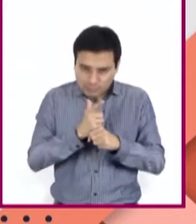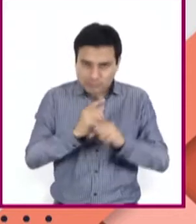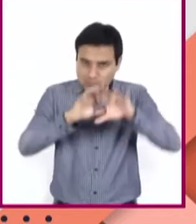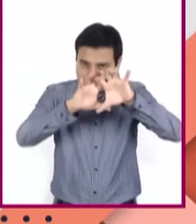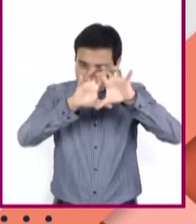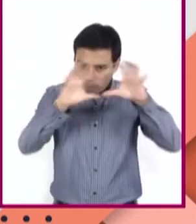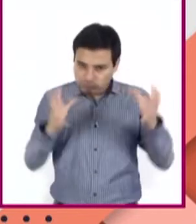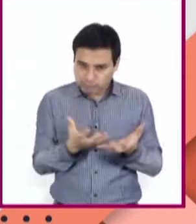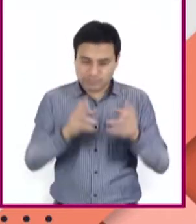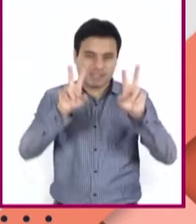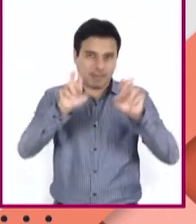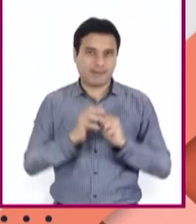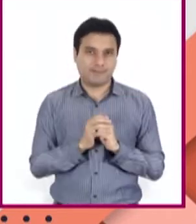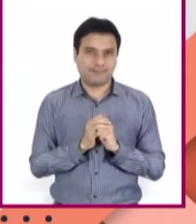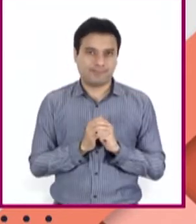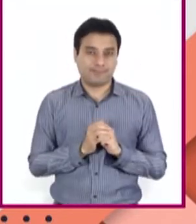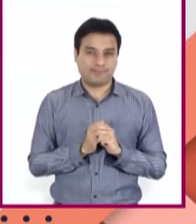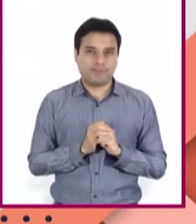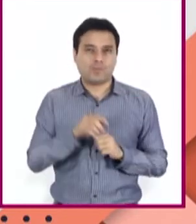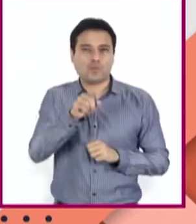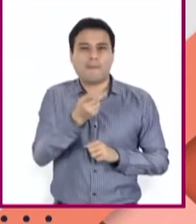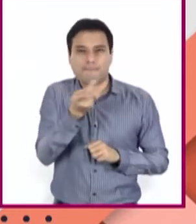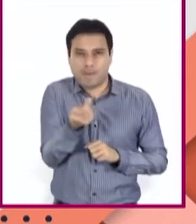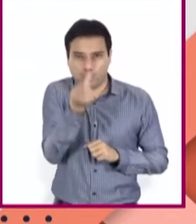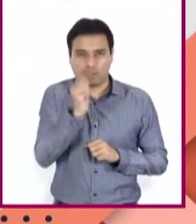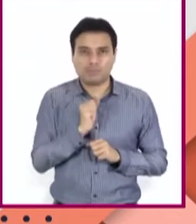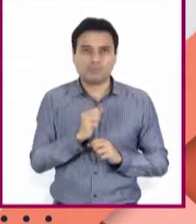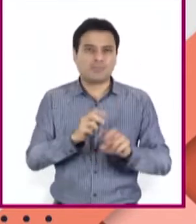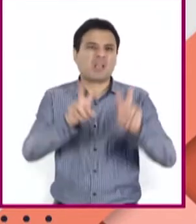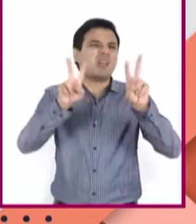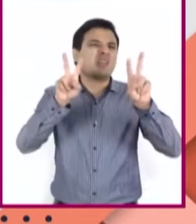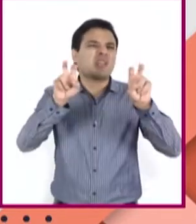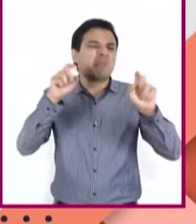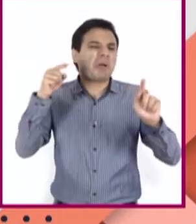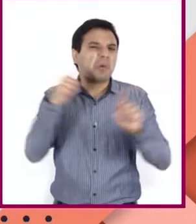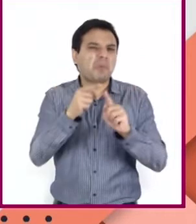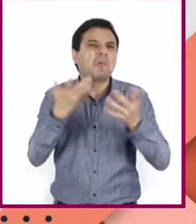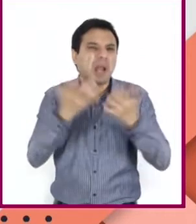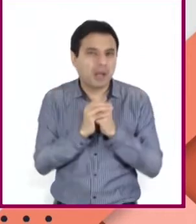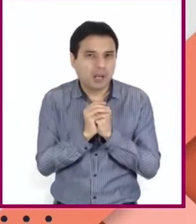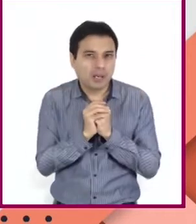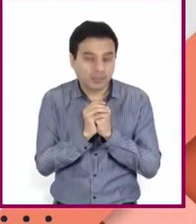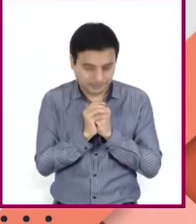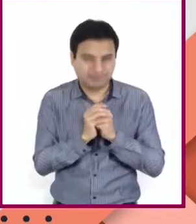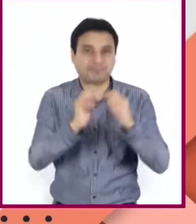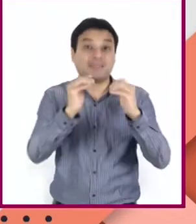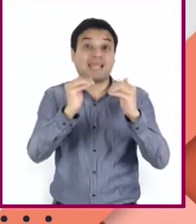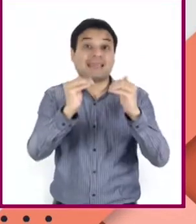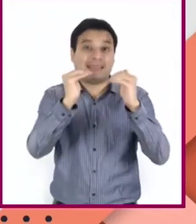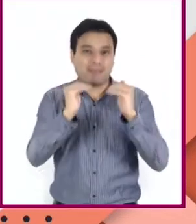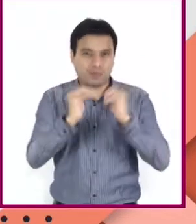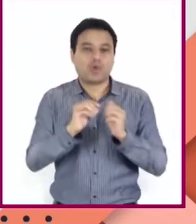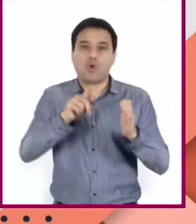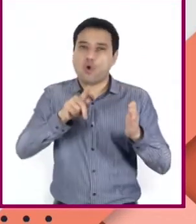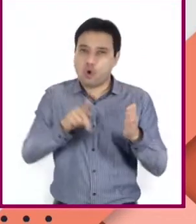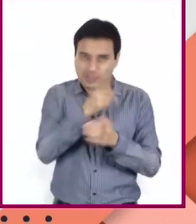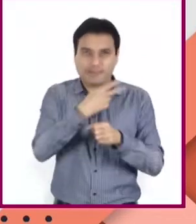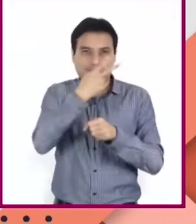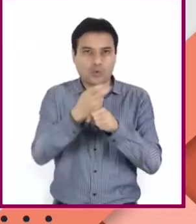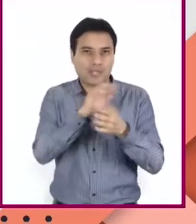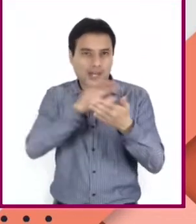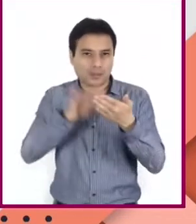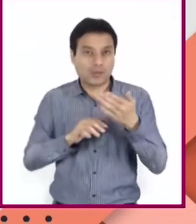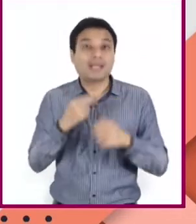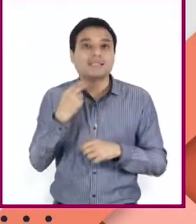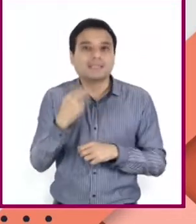del tema. Pregúntense cuál es el tema del texto. Después, hagan una segunda lectura a la que